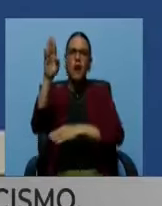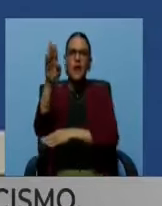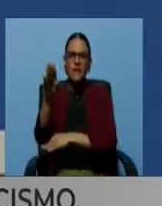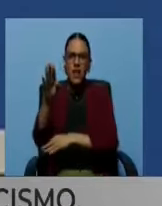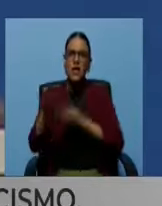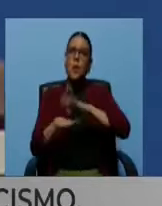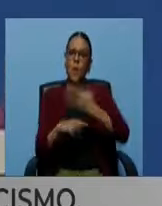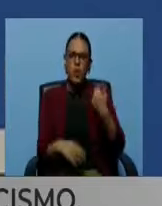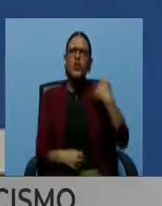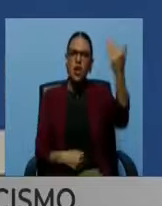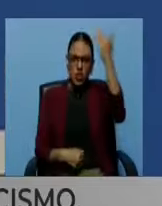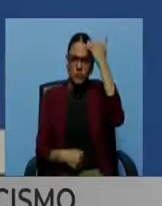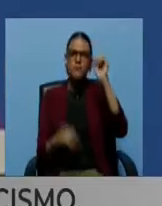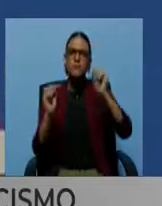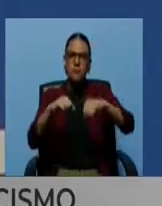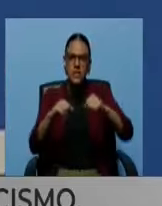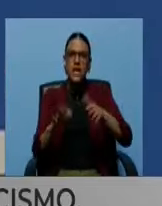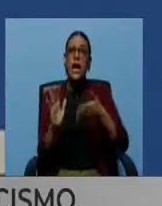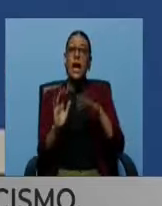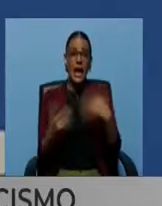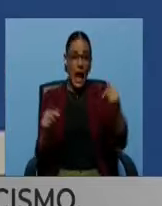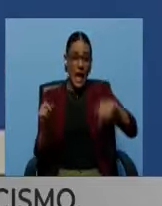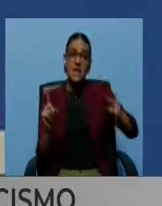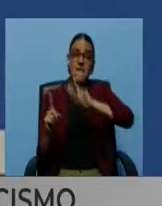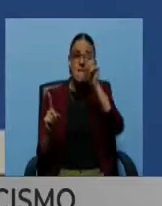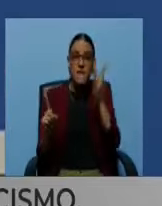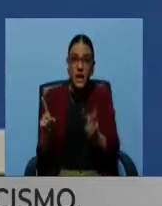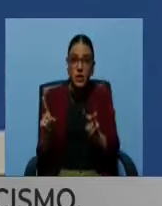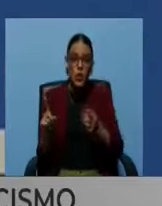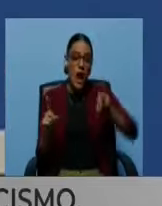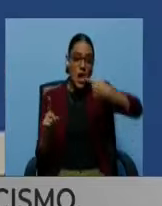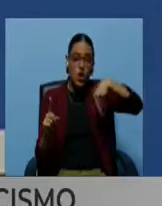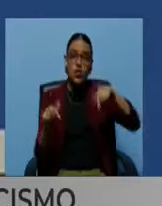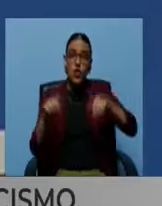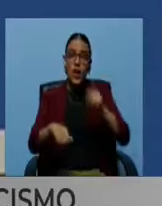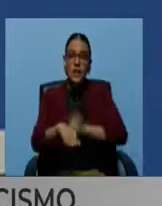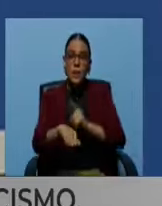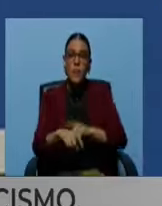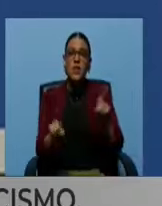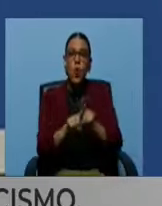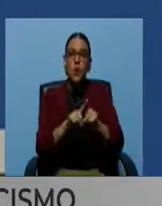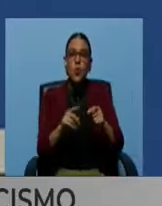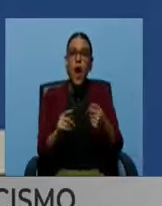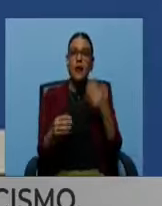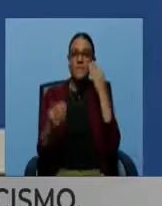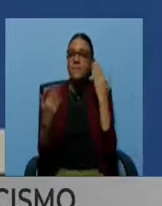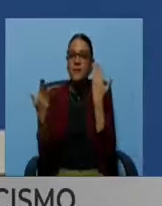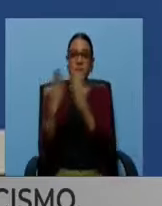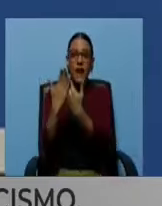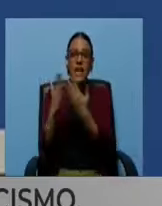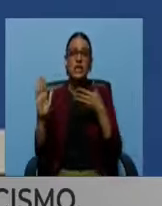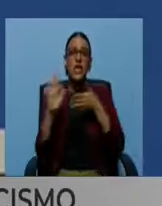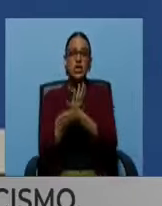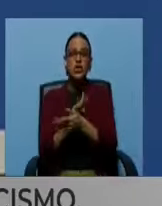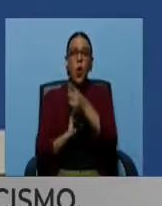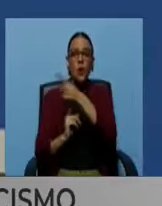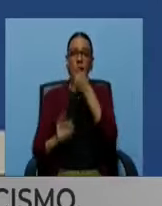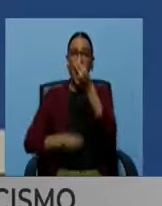sé que así como en Venezuela estamos ahorita enfrentando una